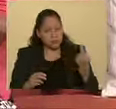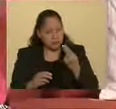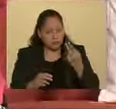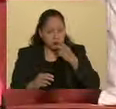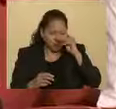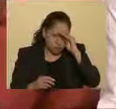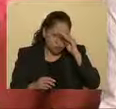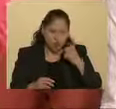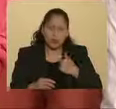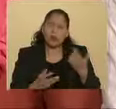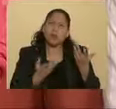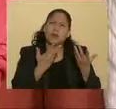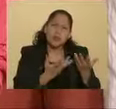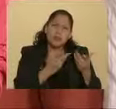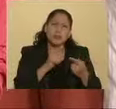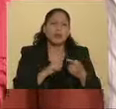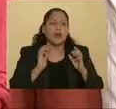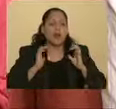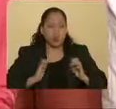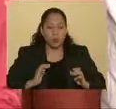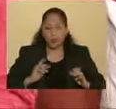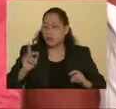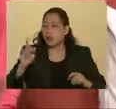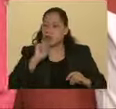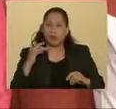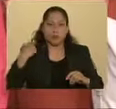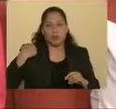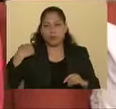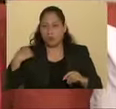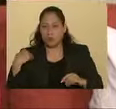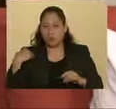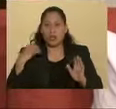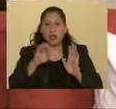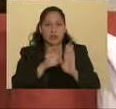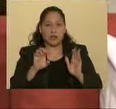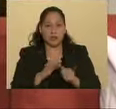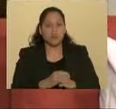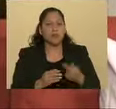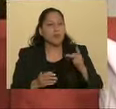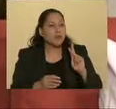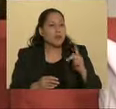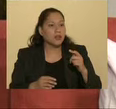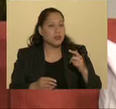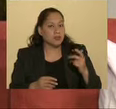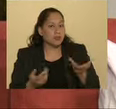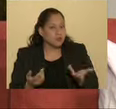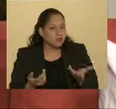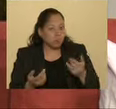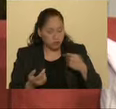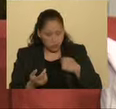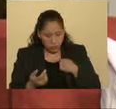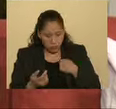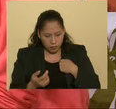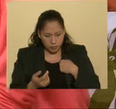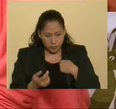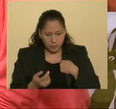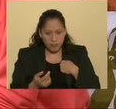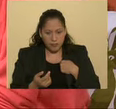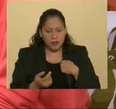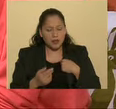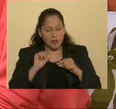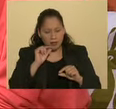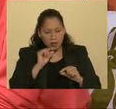deseo, no sé, tener el cuerpo de una supermodelo, por decirte algo, uh-huh. pero al final de cuentas vas